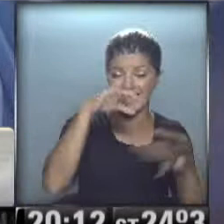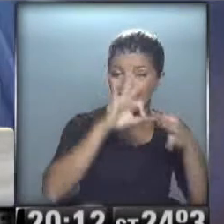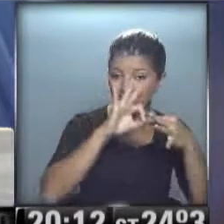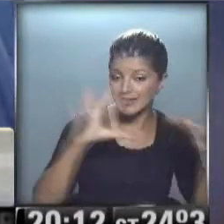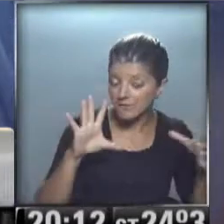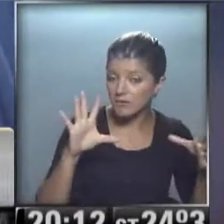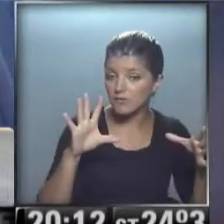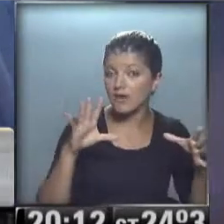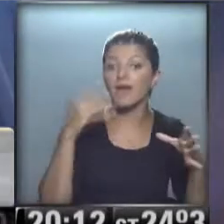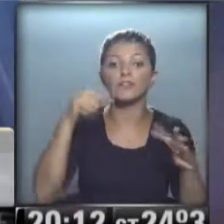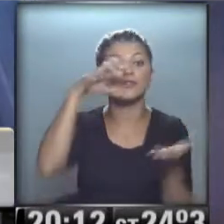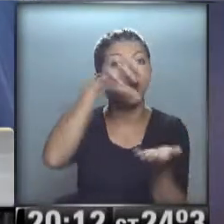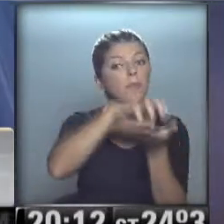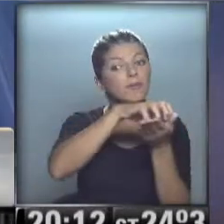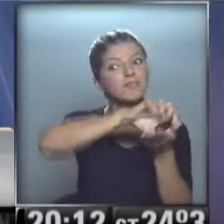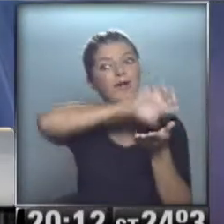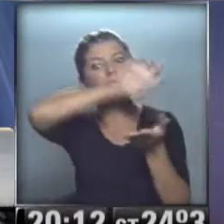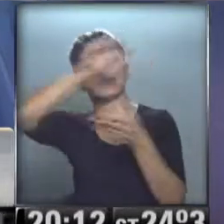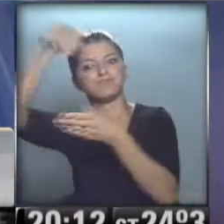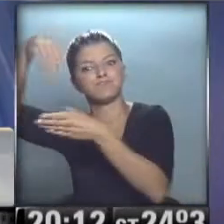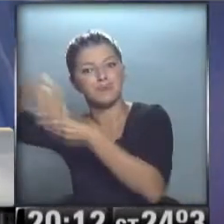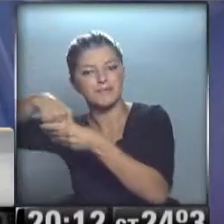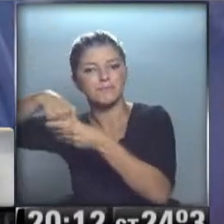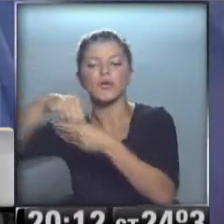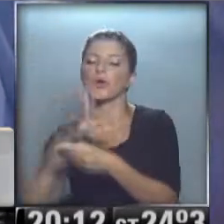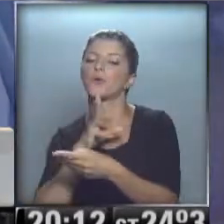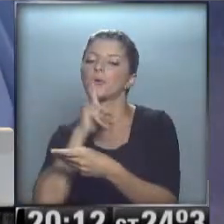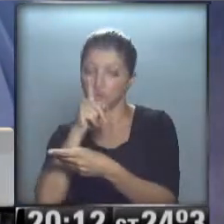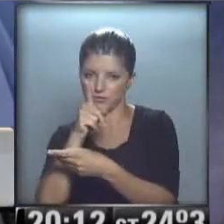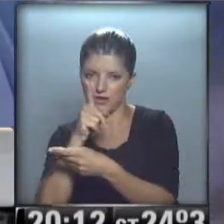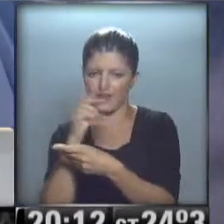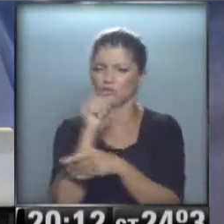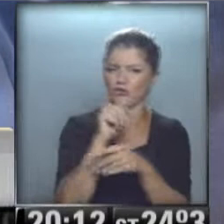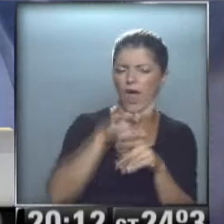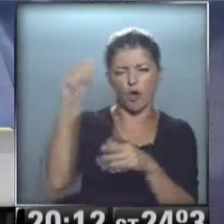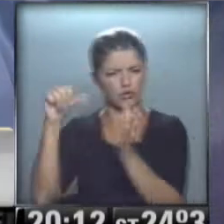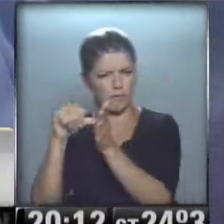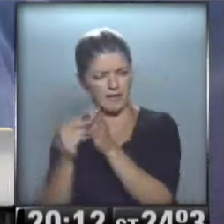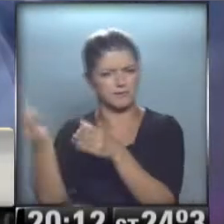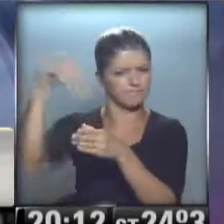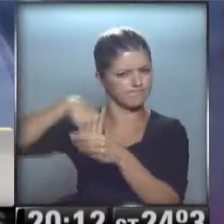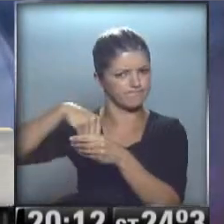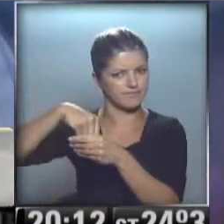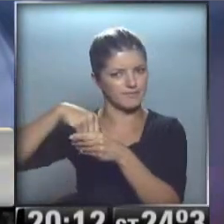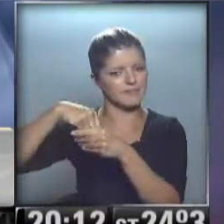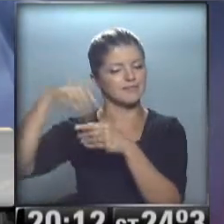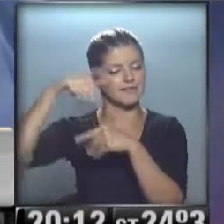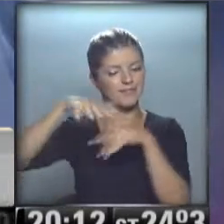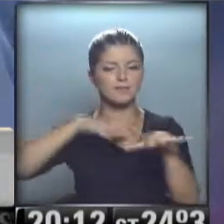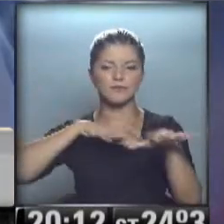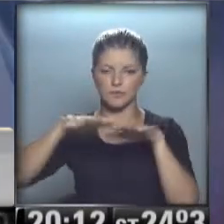Crimea probablemente se una a Rusia, pase a formar parte de otro país. Y esto ya hace la situación bastante